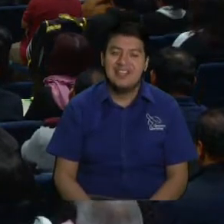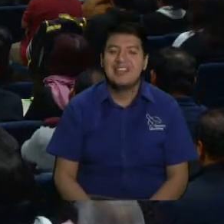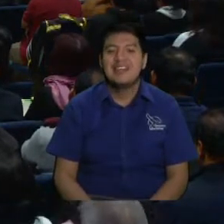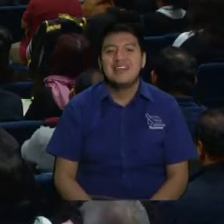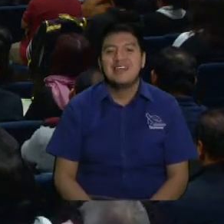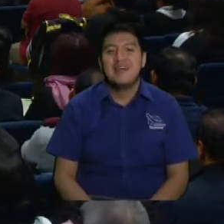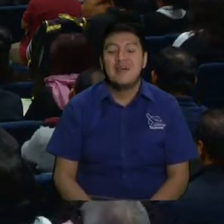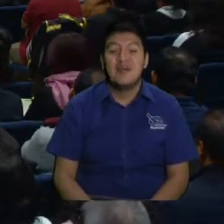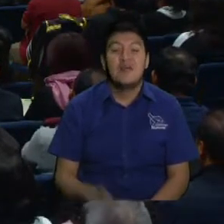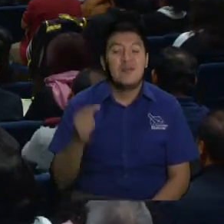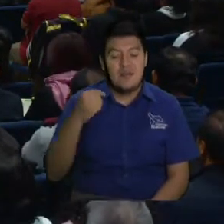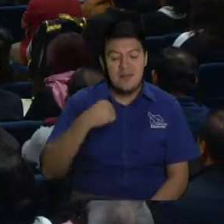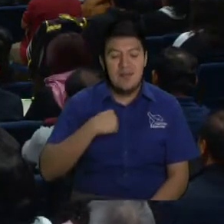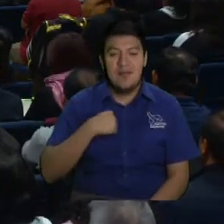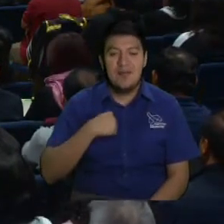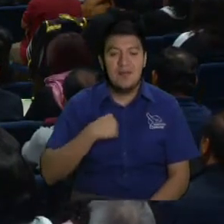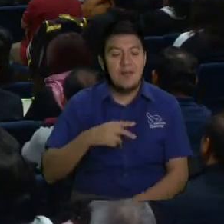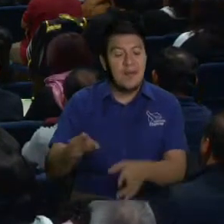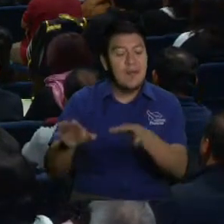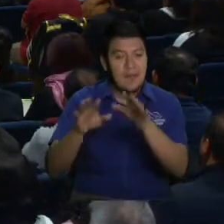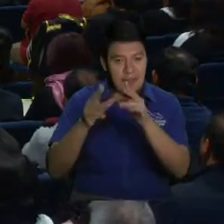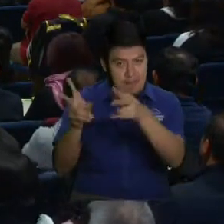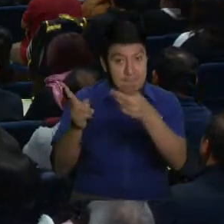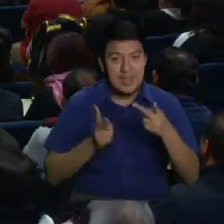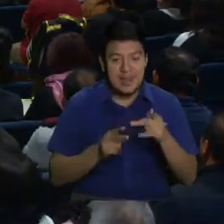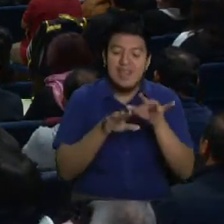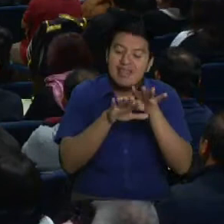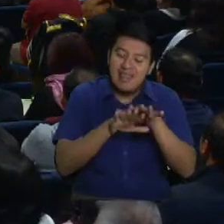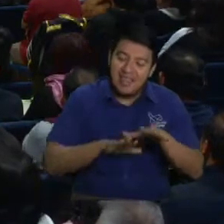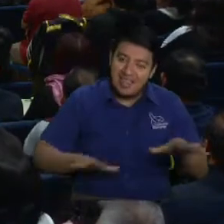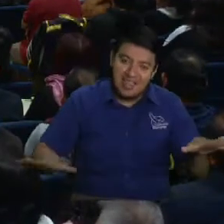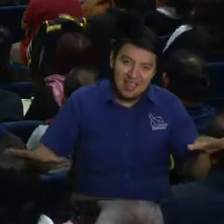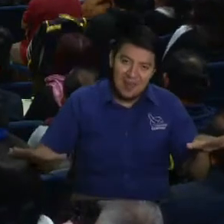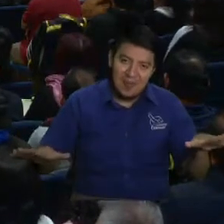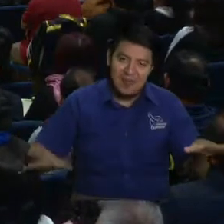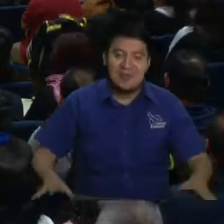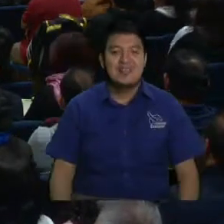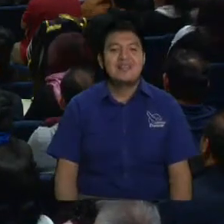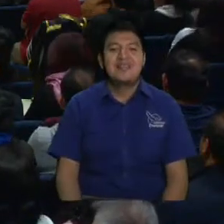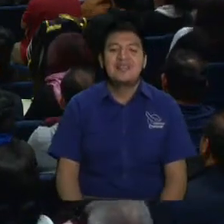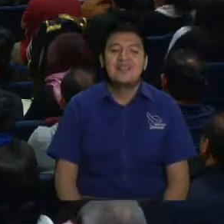hoy no vine hostil. Hoy vine casi dormido, igual que usted. Así.